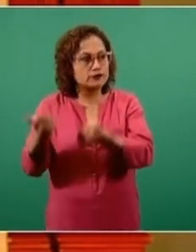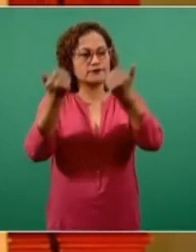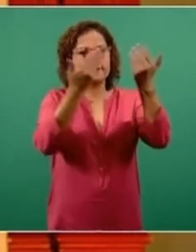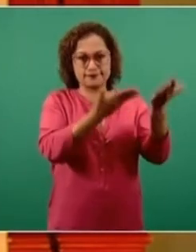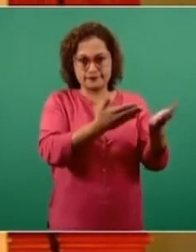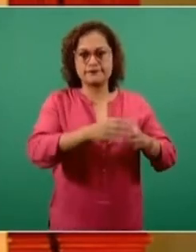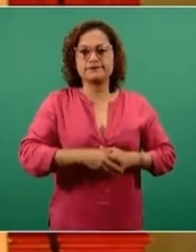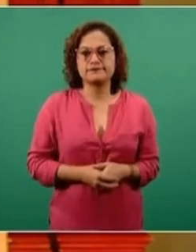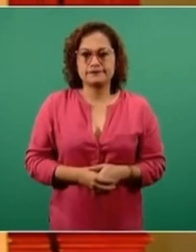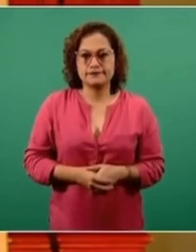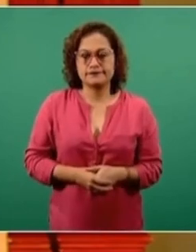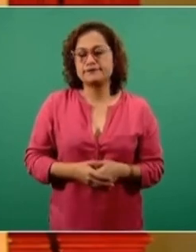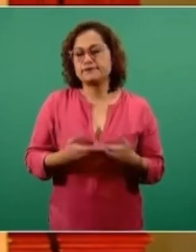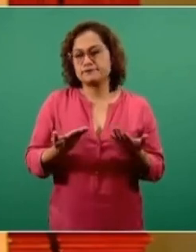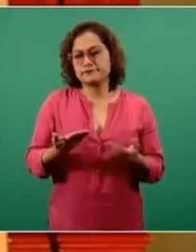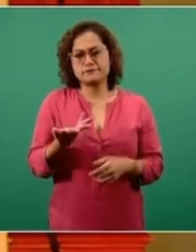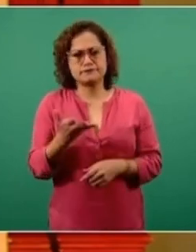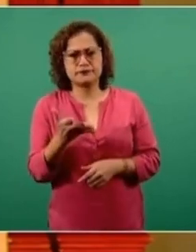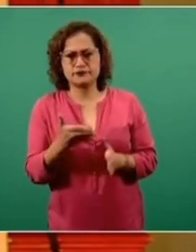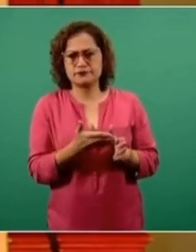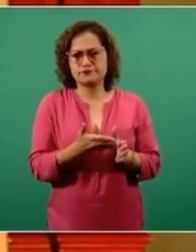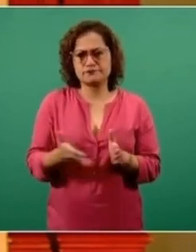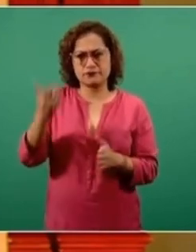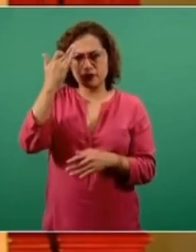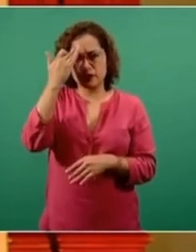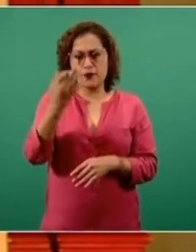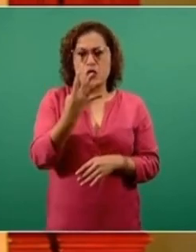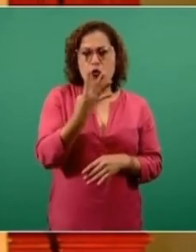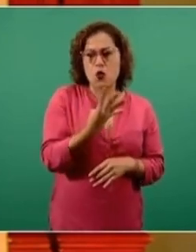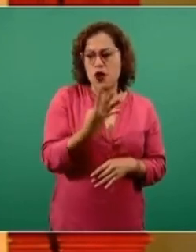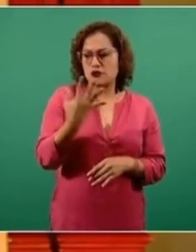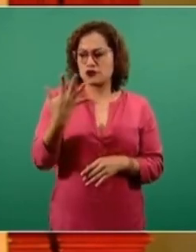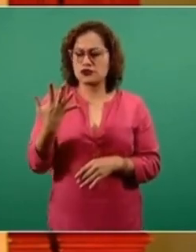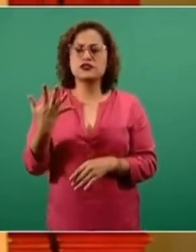de aproximadamente 4.5 a 5 días para